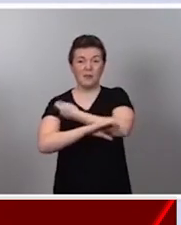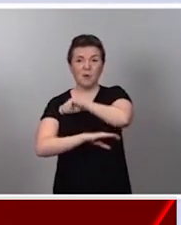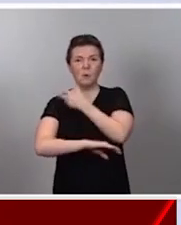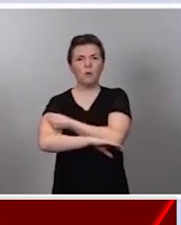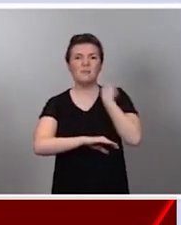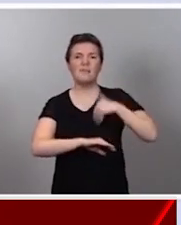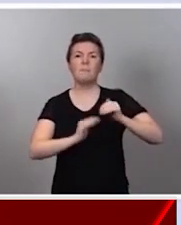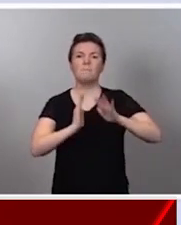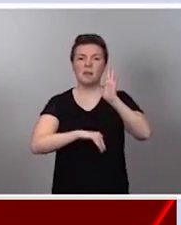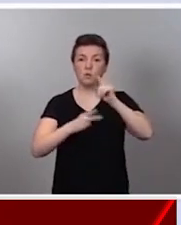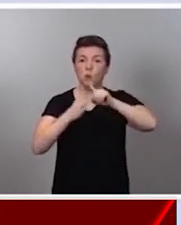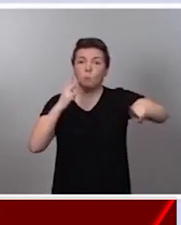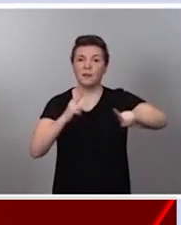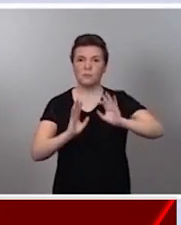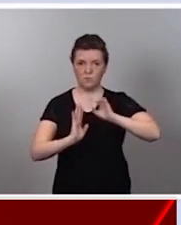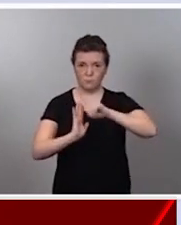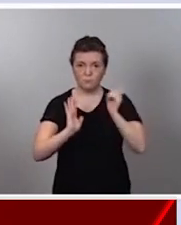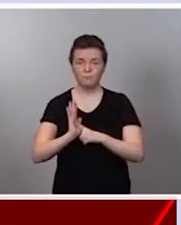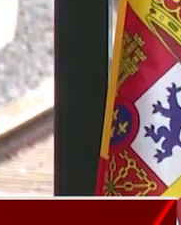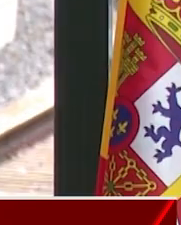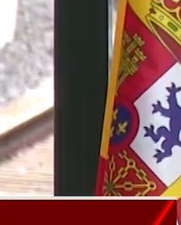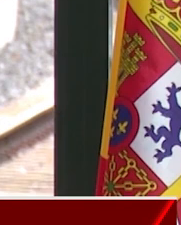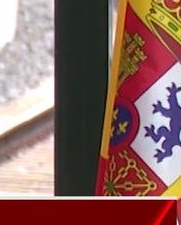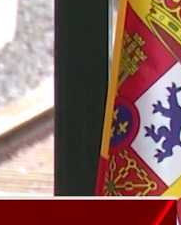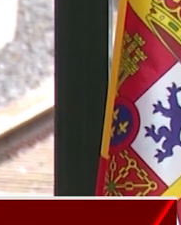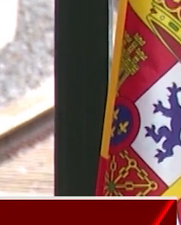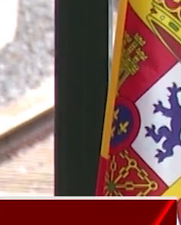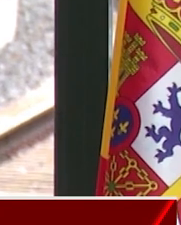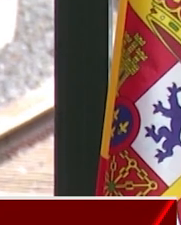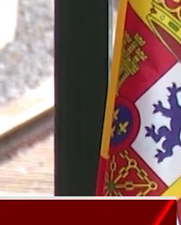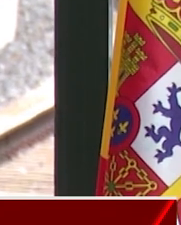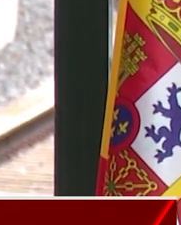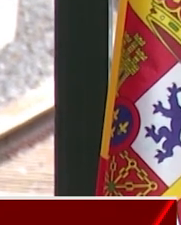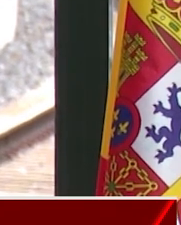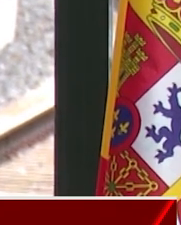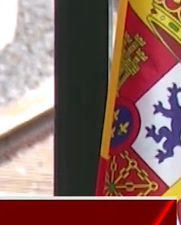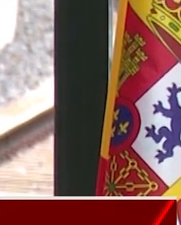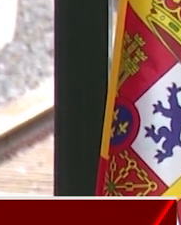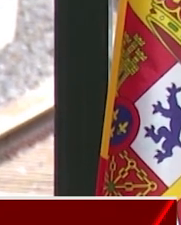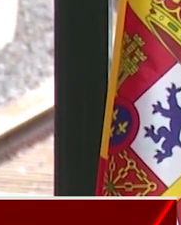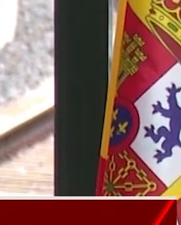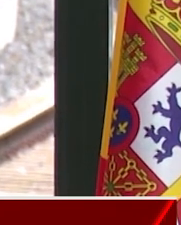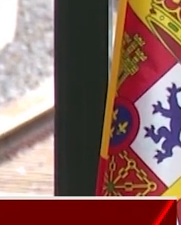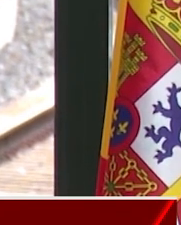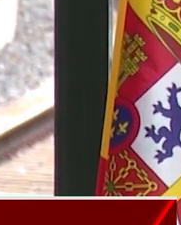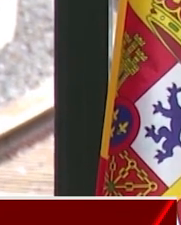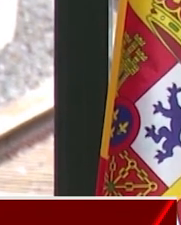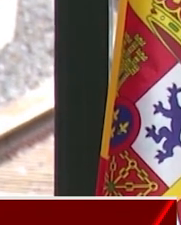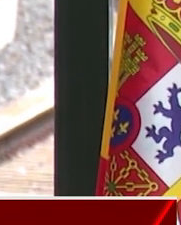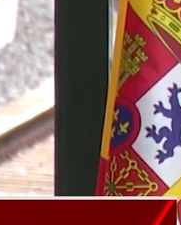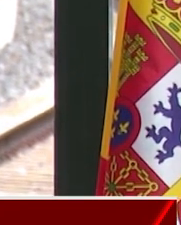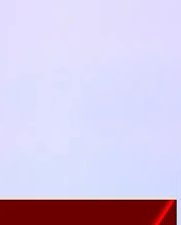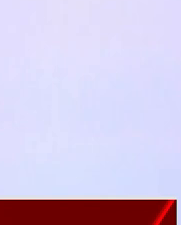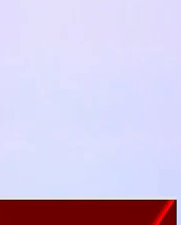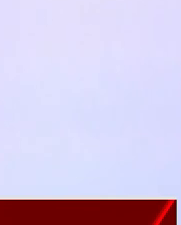y otra cuestión es que tú puedas pisotear derechos fundamentales como que ciudadanos españoles o cobijados bajo la normativa española puedan